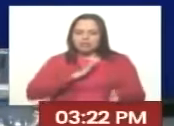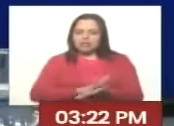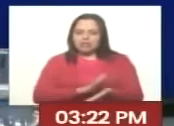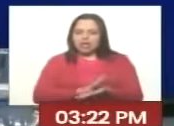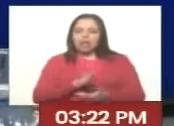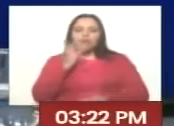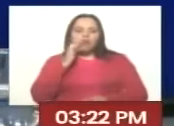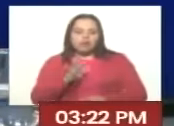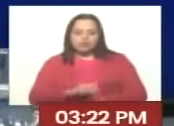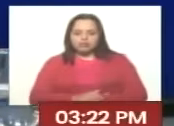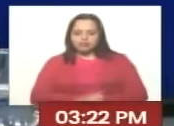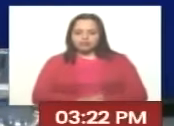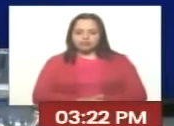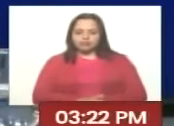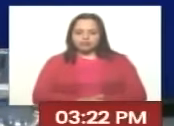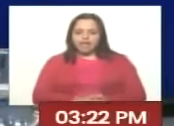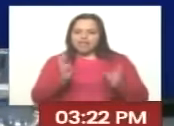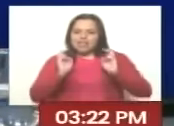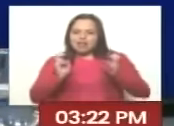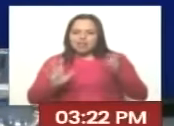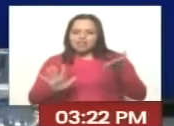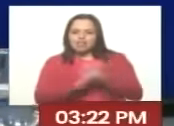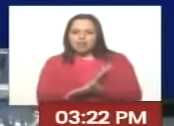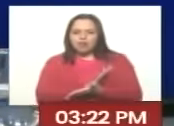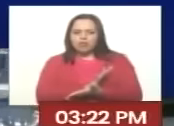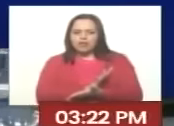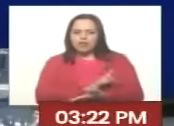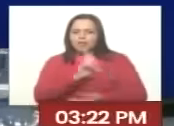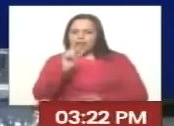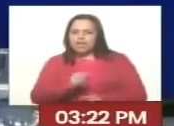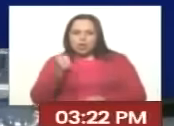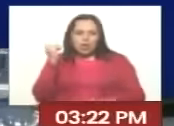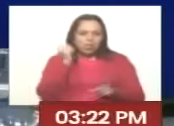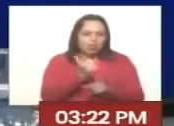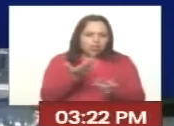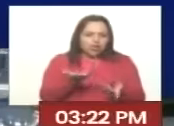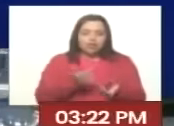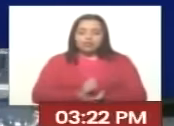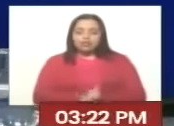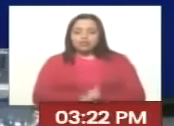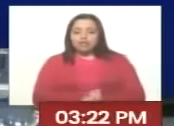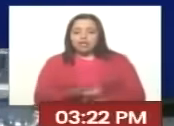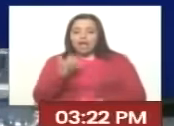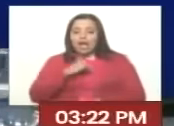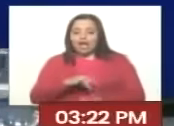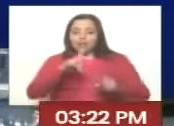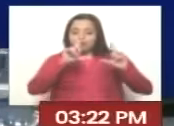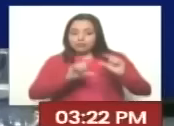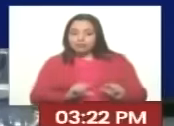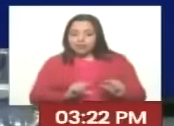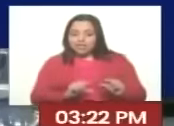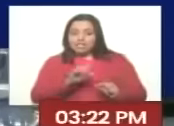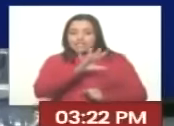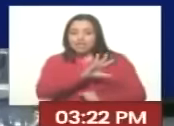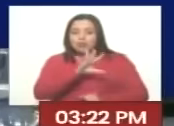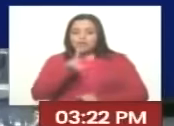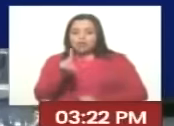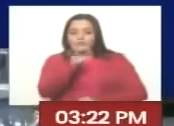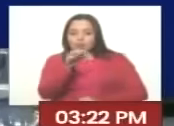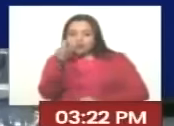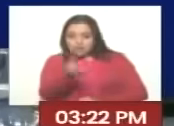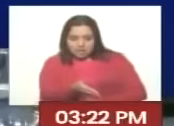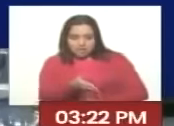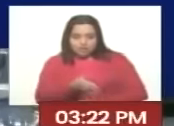Por ejemplo, tema de lesiones personales menos graves. Hemos logrado una reducción de casi un